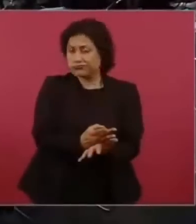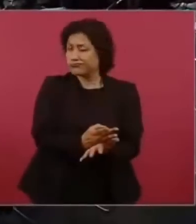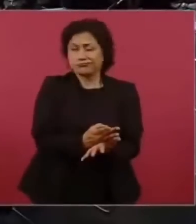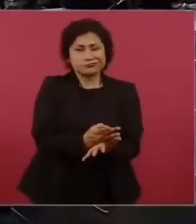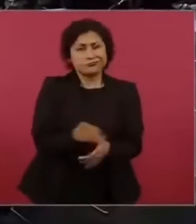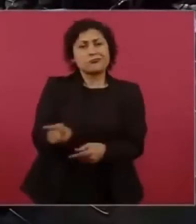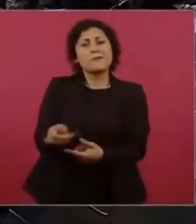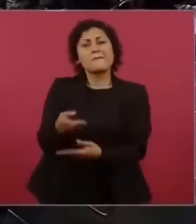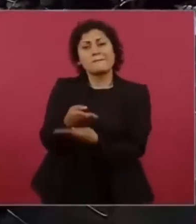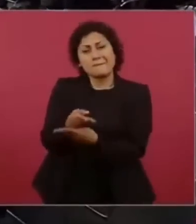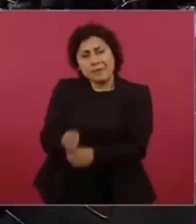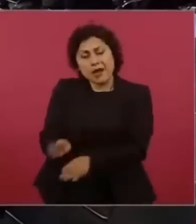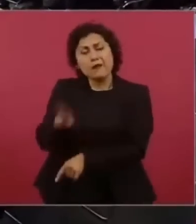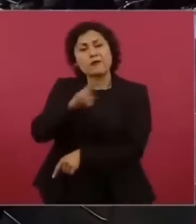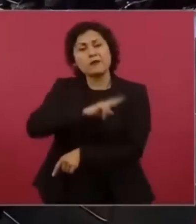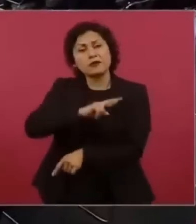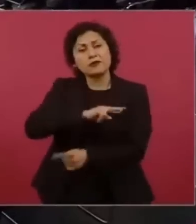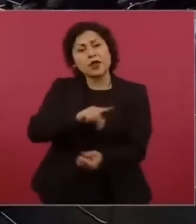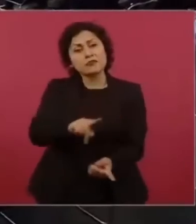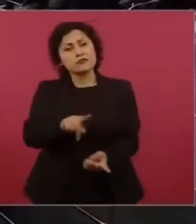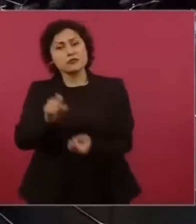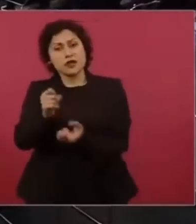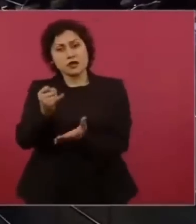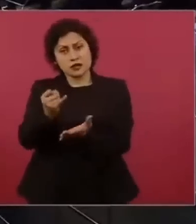cobran los bancos particulares y se da una comisión.